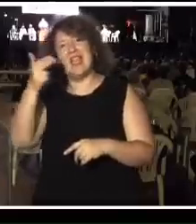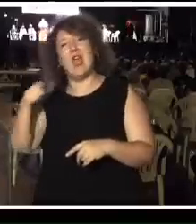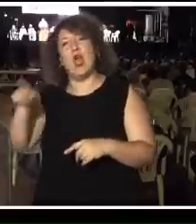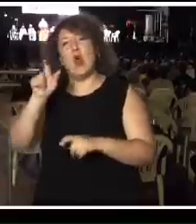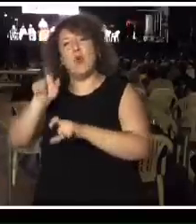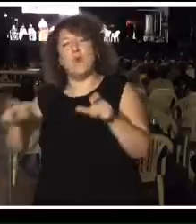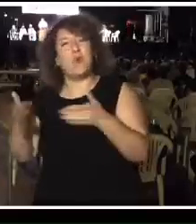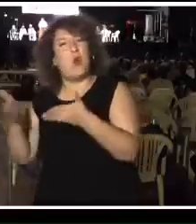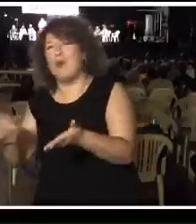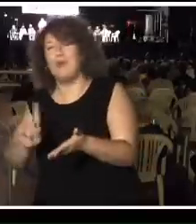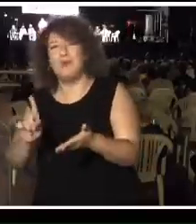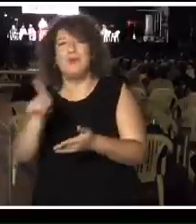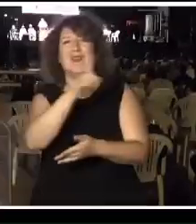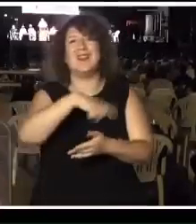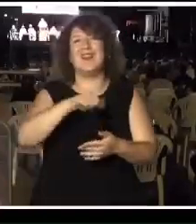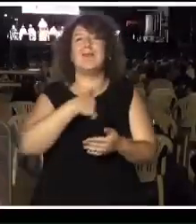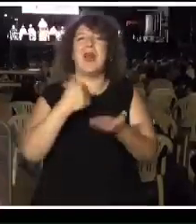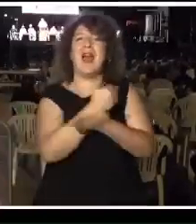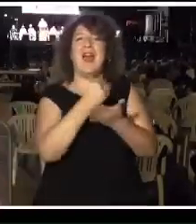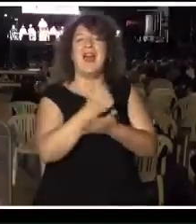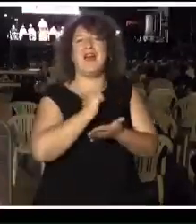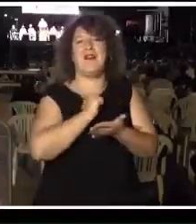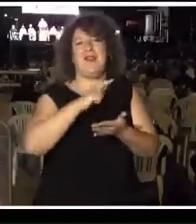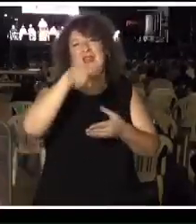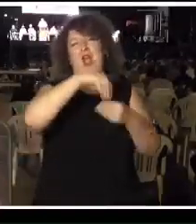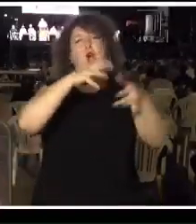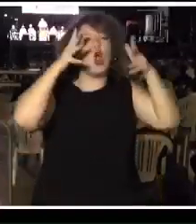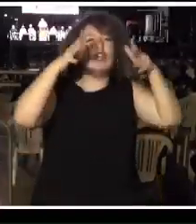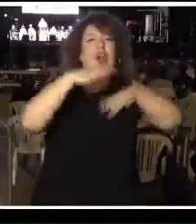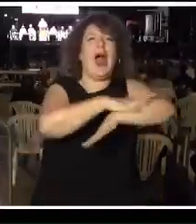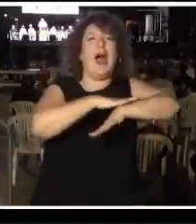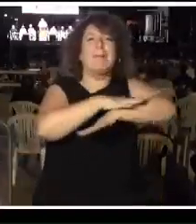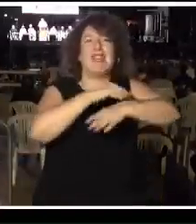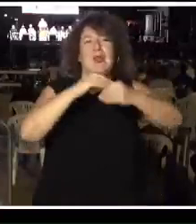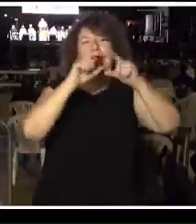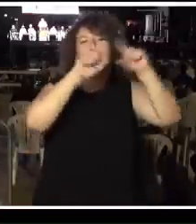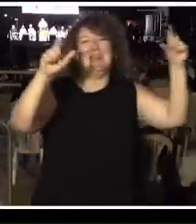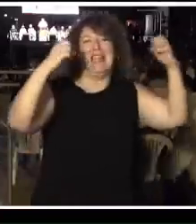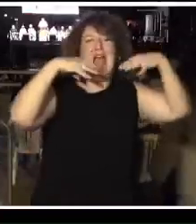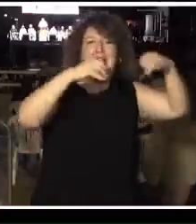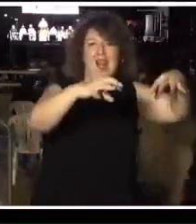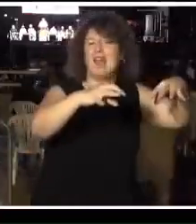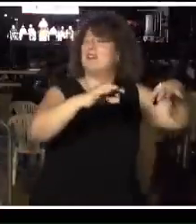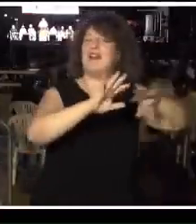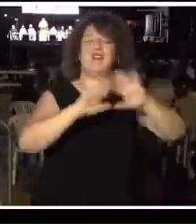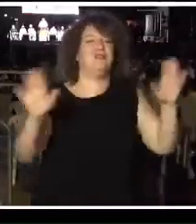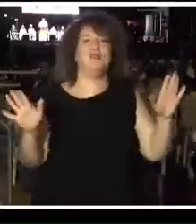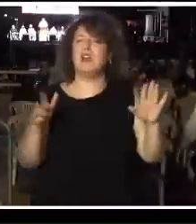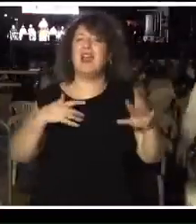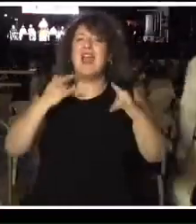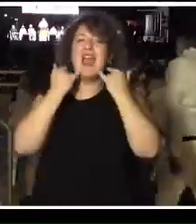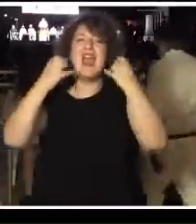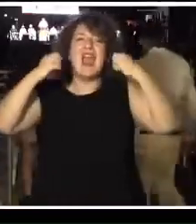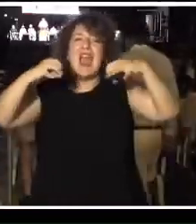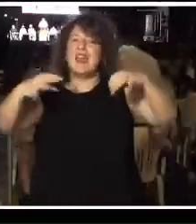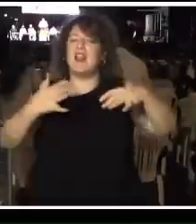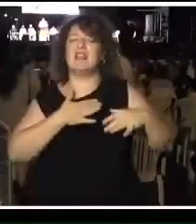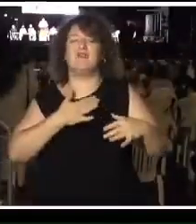retribuciones en los consejos de administración de las eléctricas. La energía es un derecho básico y no un objeto de